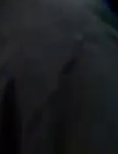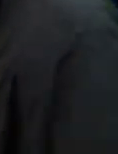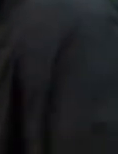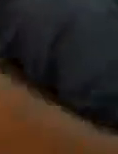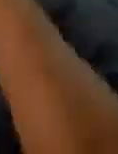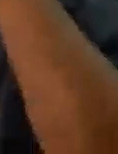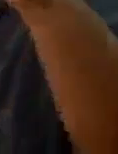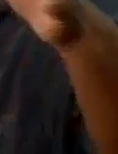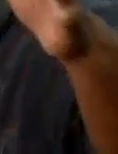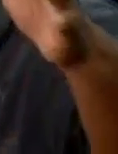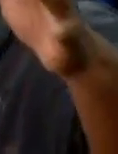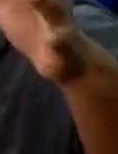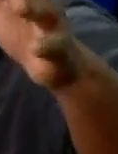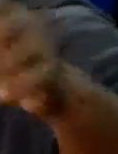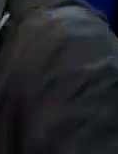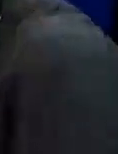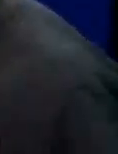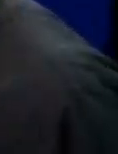qué